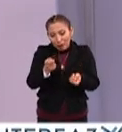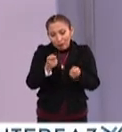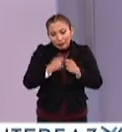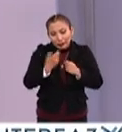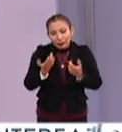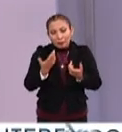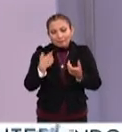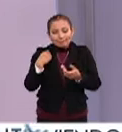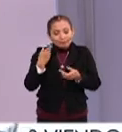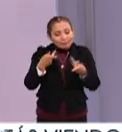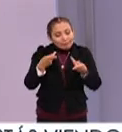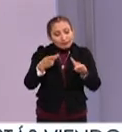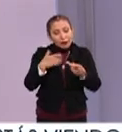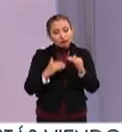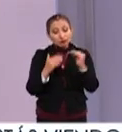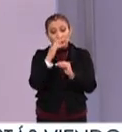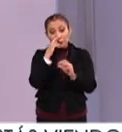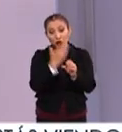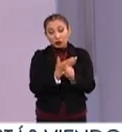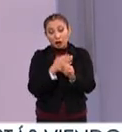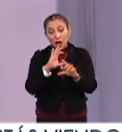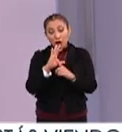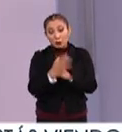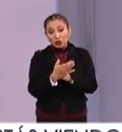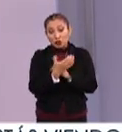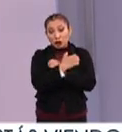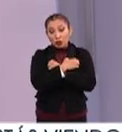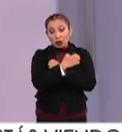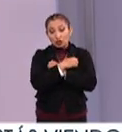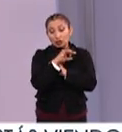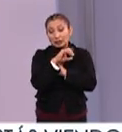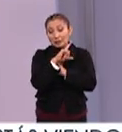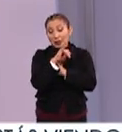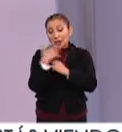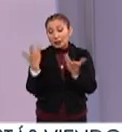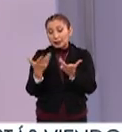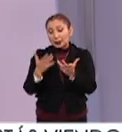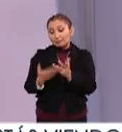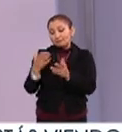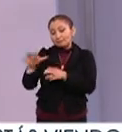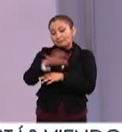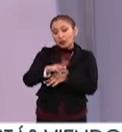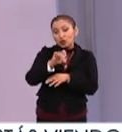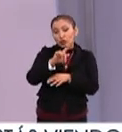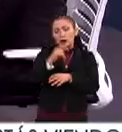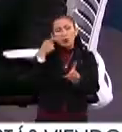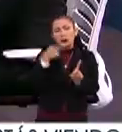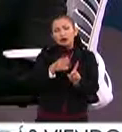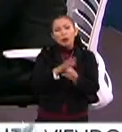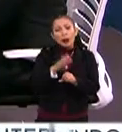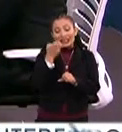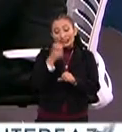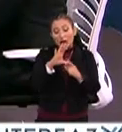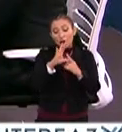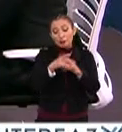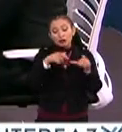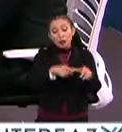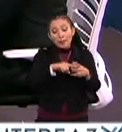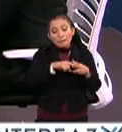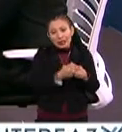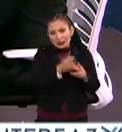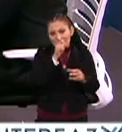de integrar esta altísima responsabilidad de la Comisión de Educación Cívica y Construcción de Ciudadanía. ¿Cuál es el objetivo principal de esta Fíjate comisión? que esta comisión